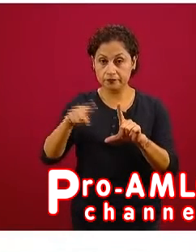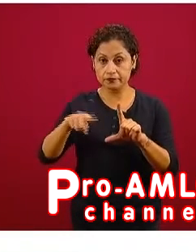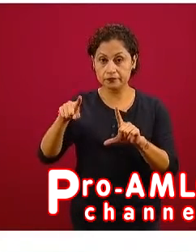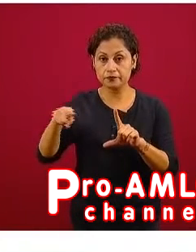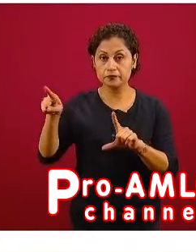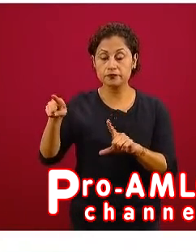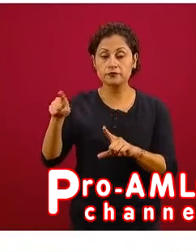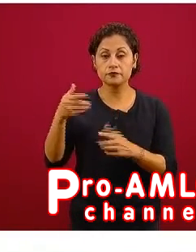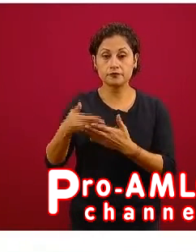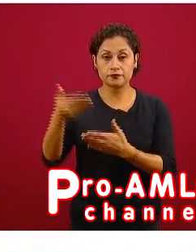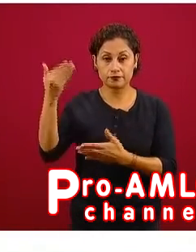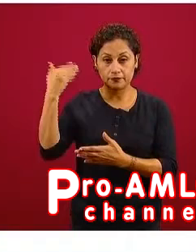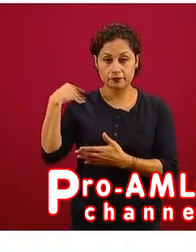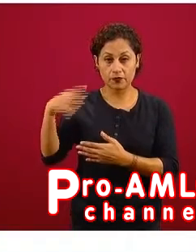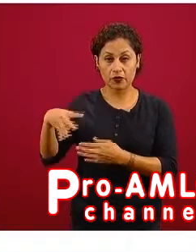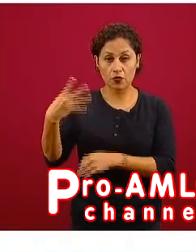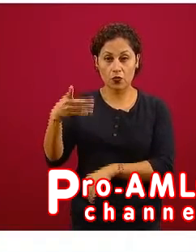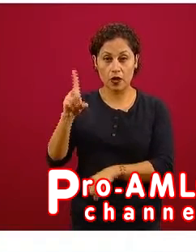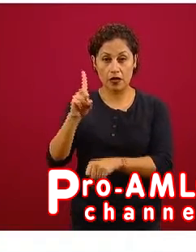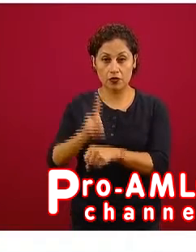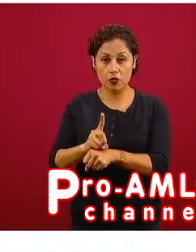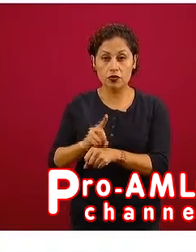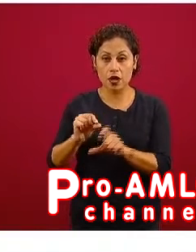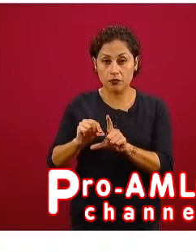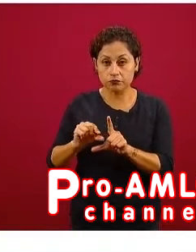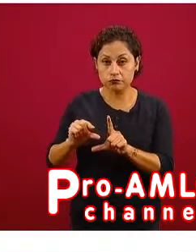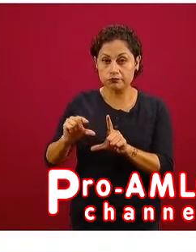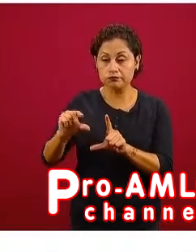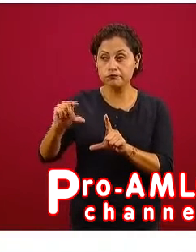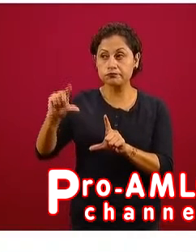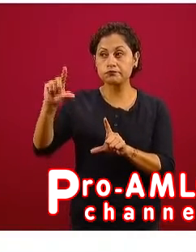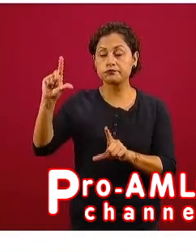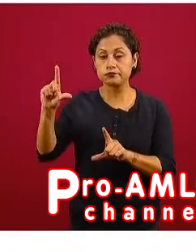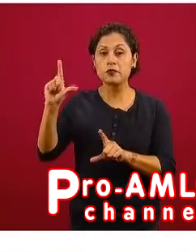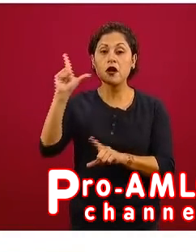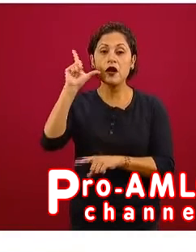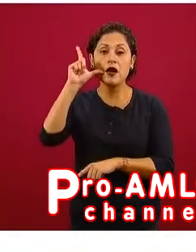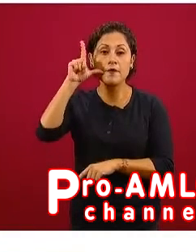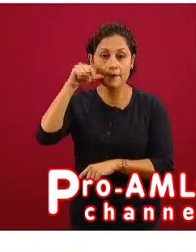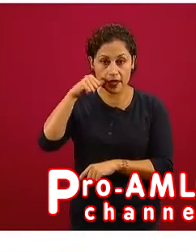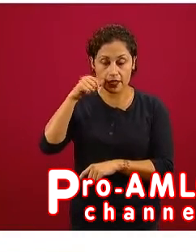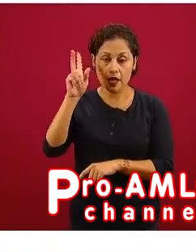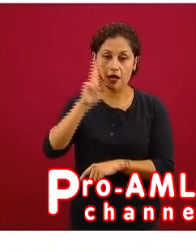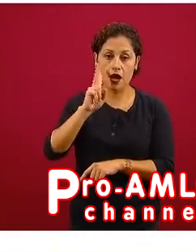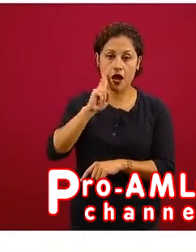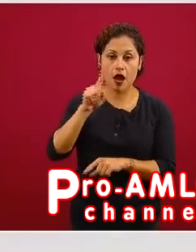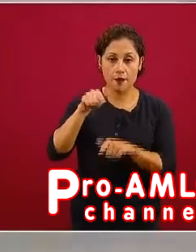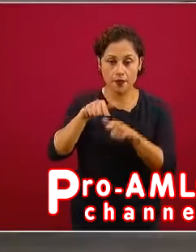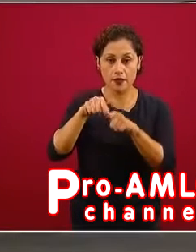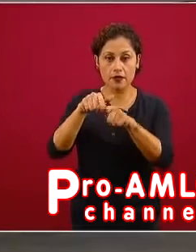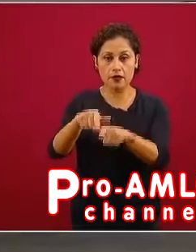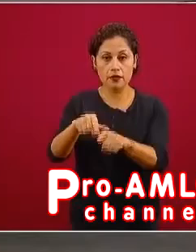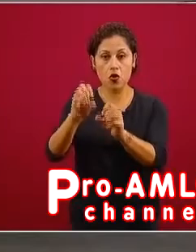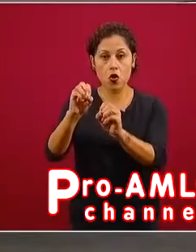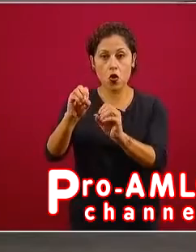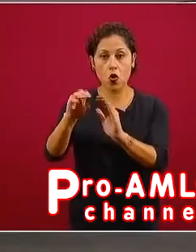veíamos viendo que en los últimos 4 días había sido ascendente. Veremos el día de mañana si esto se mantiene o vuelve nuevamente